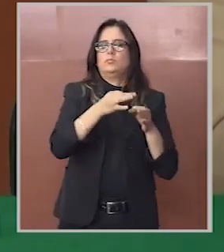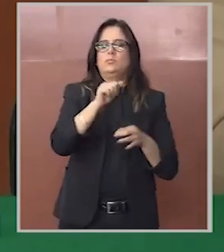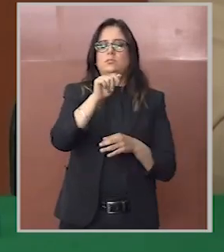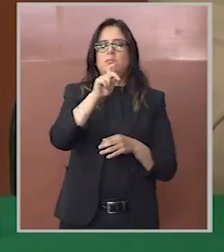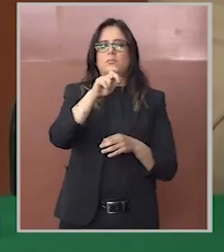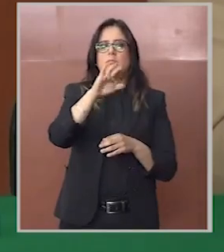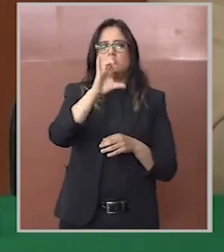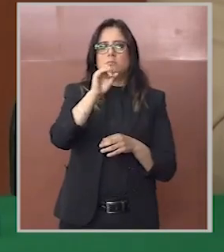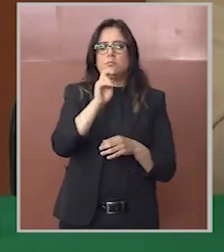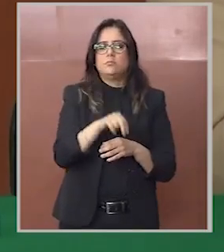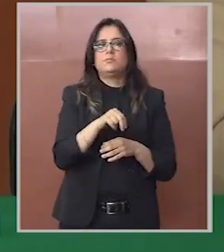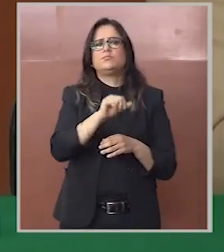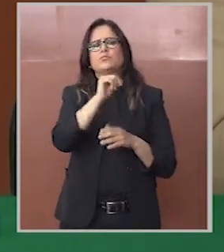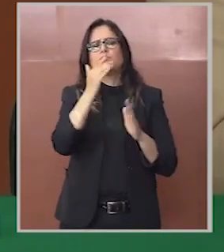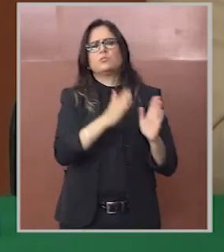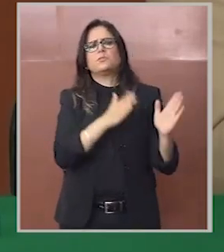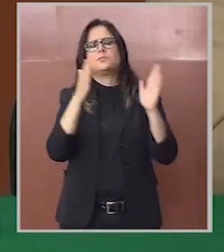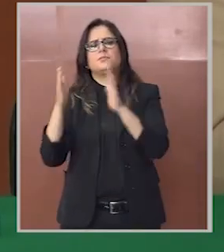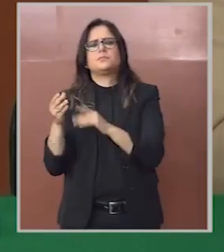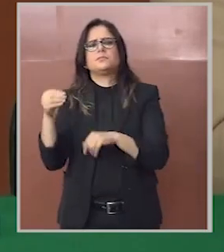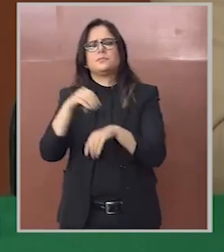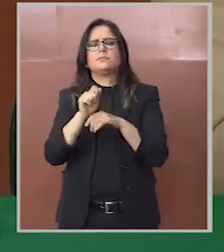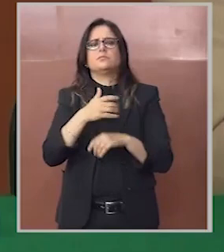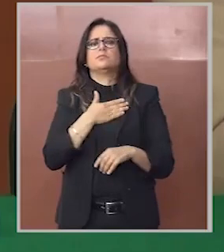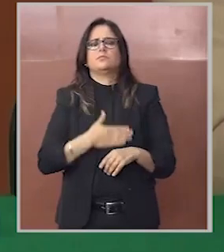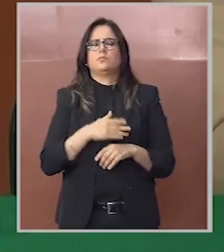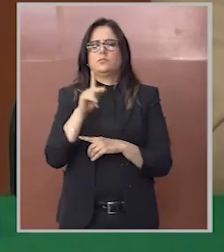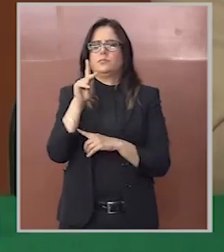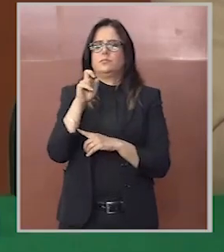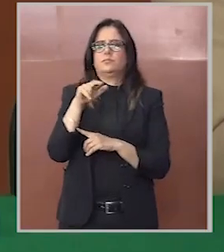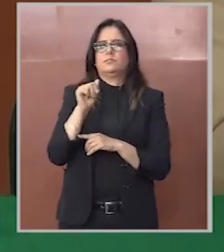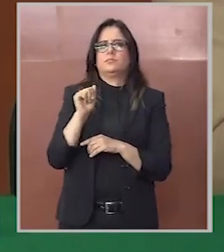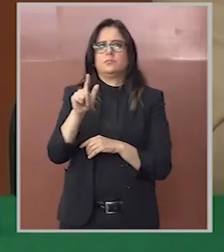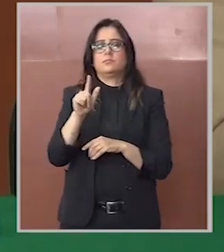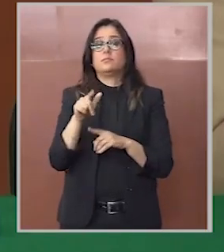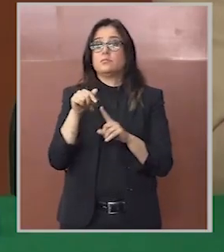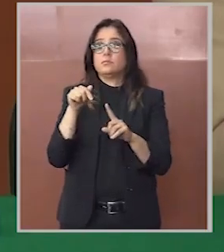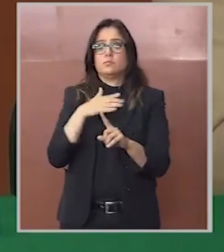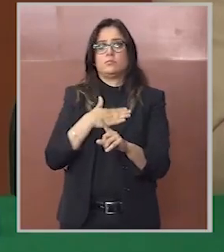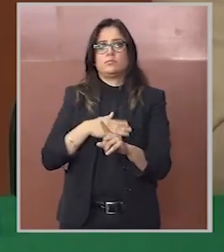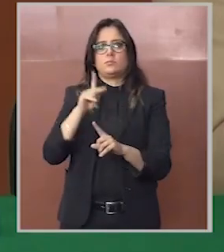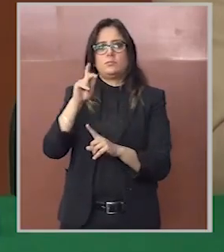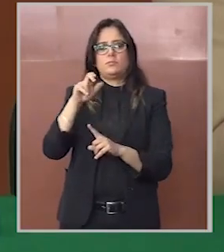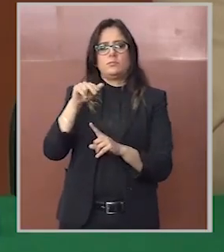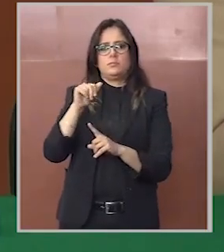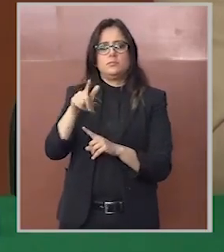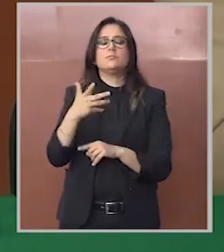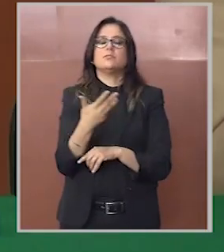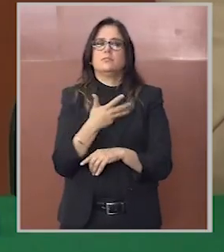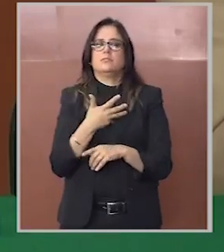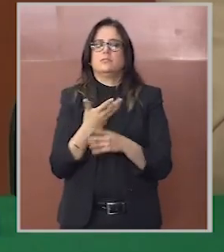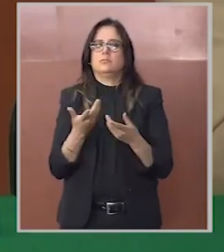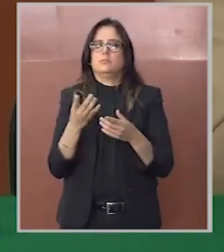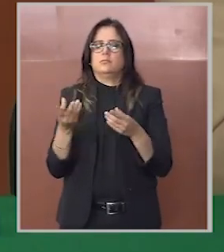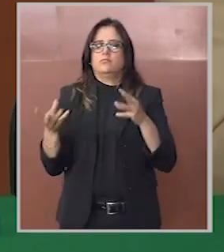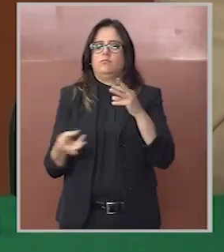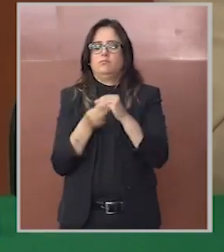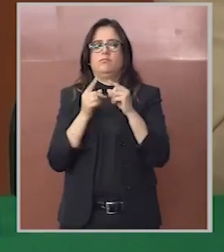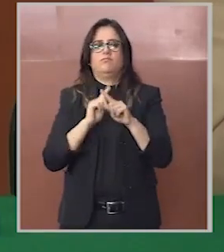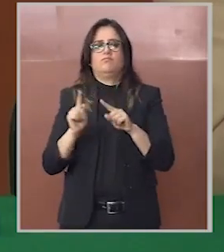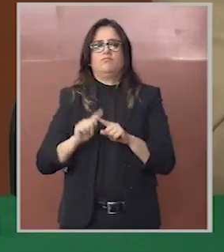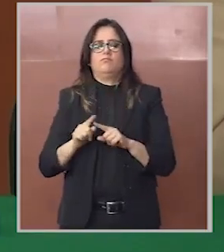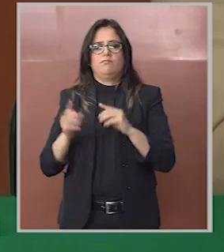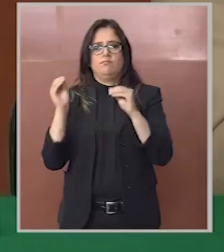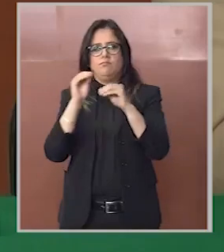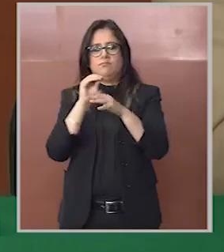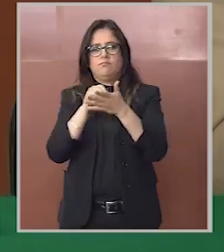aparte pusimos la la justicia penal no porque la justicia penal también Pues tiene un componente distinto o sea este